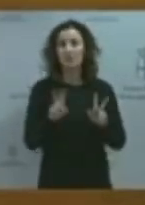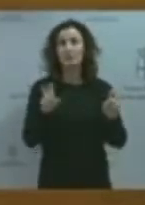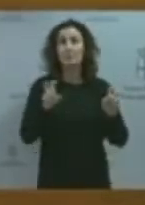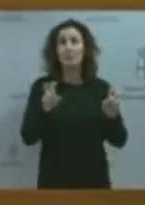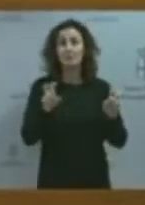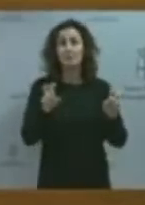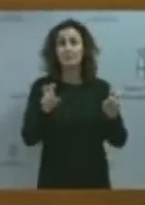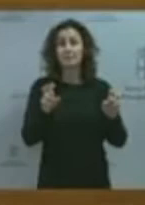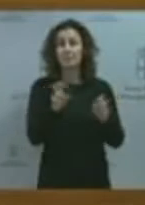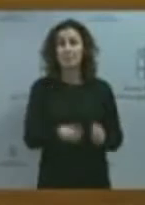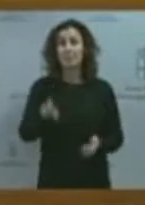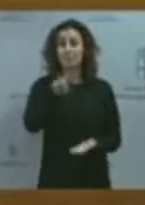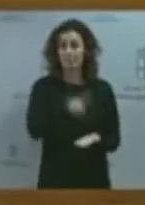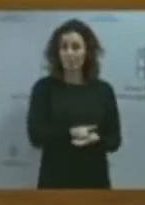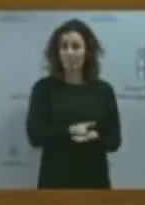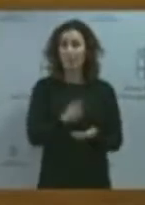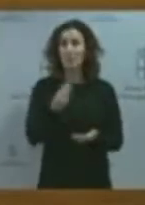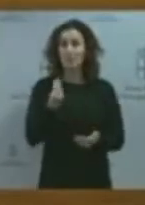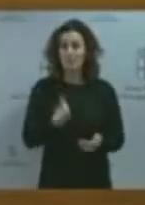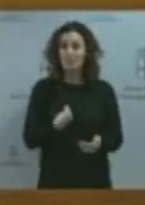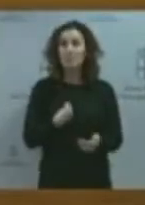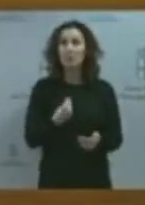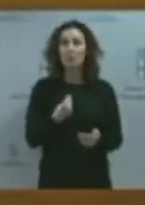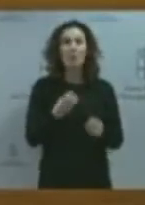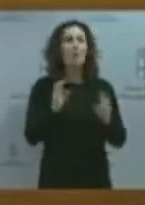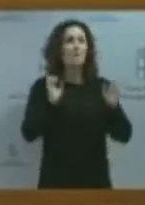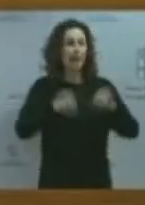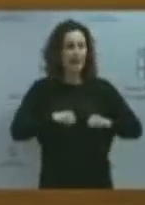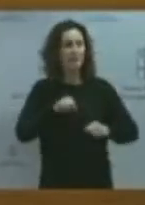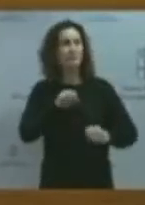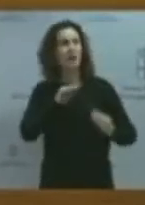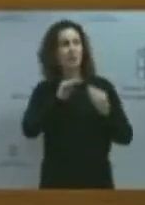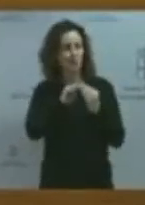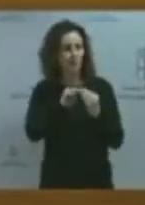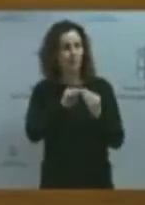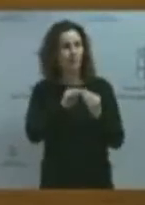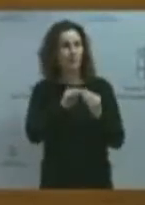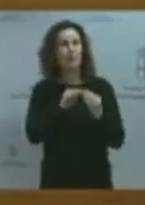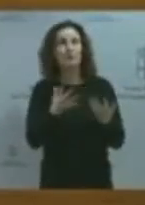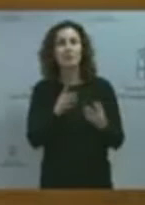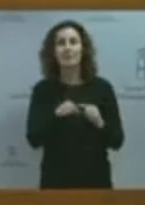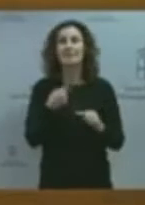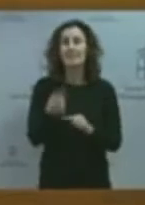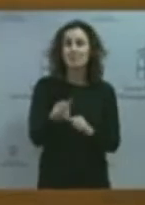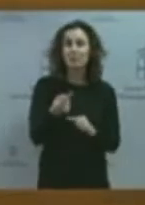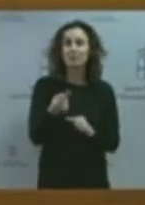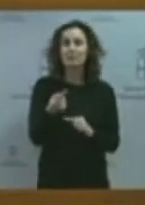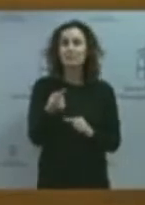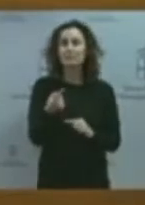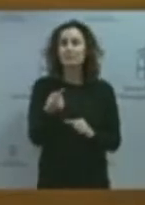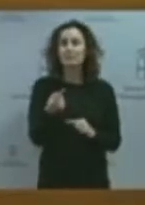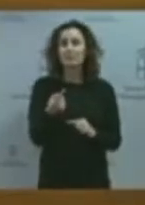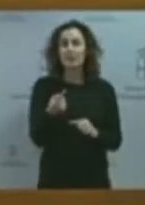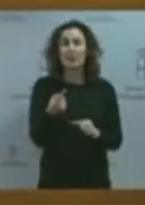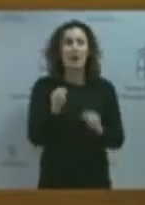a su propuesta, esperamos que después seamos capaces todos y todes, en aras de ese consenso que se ofrecía